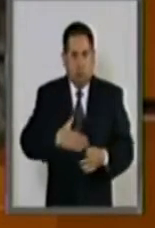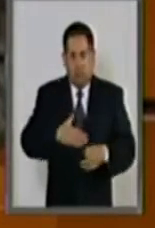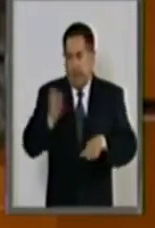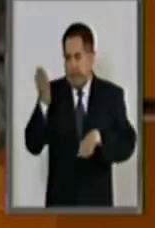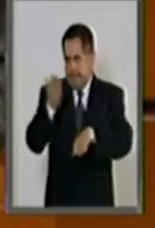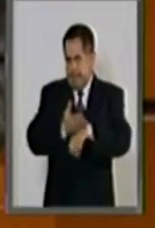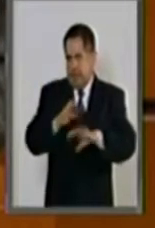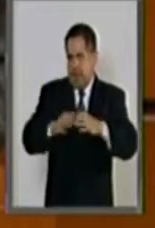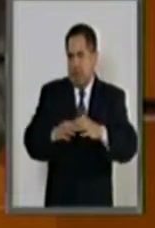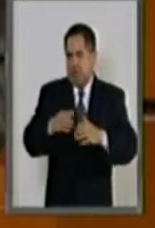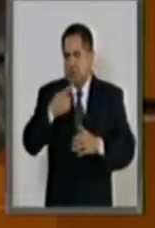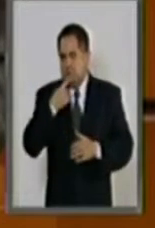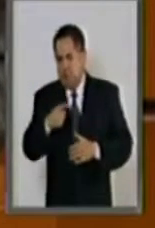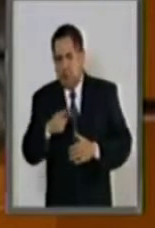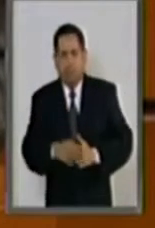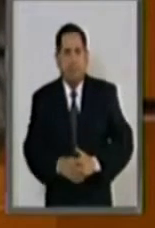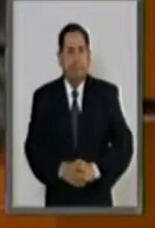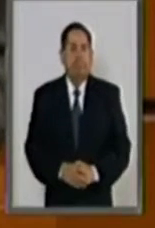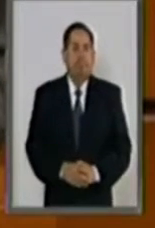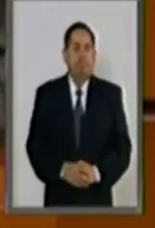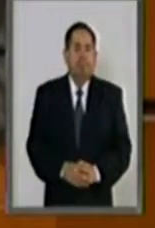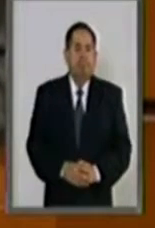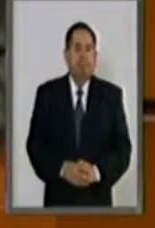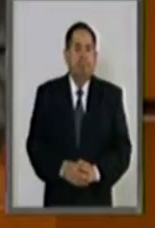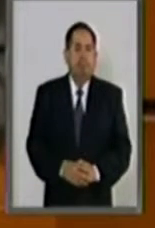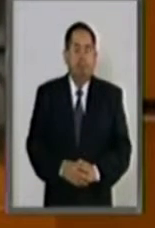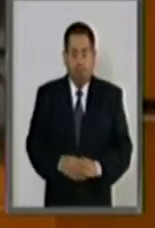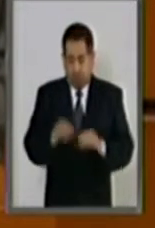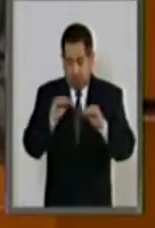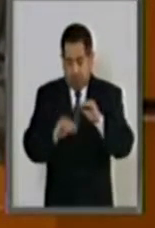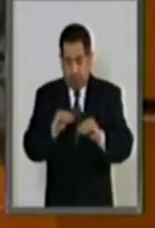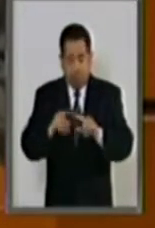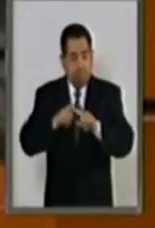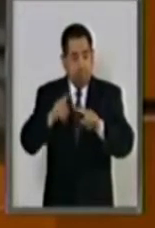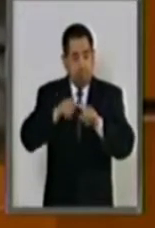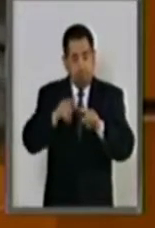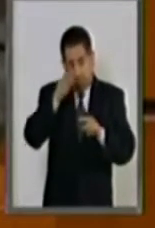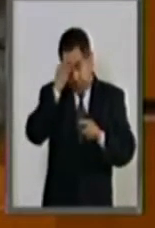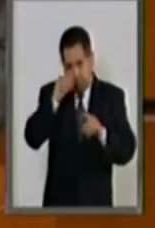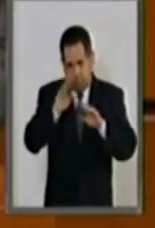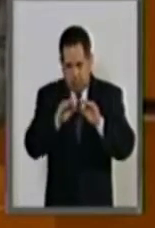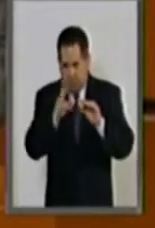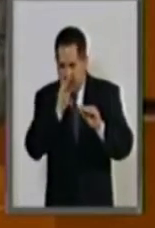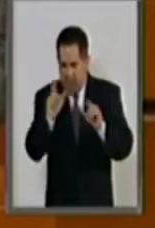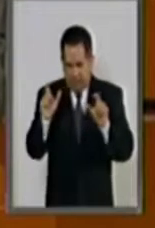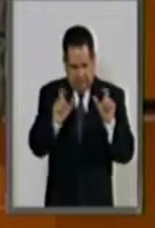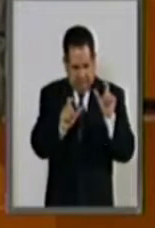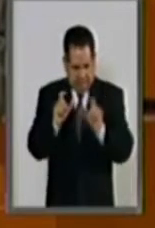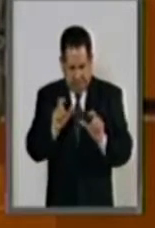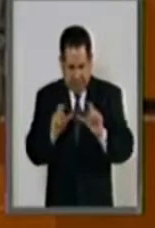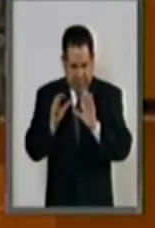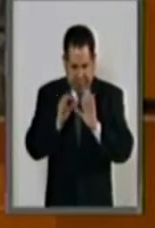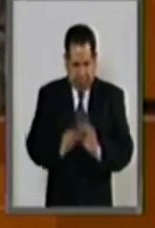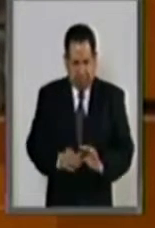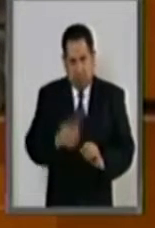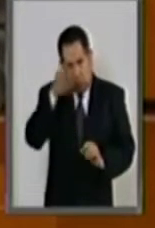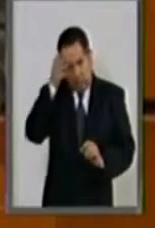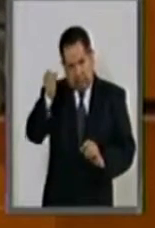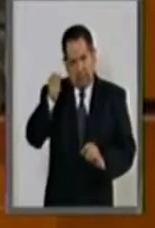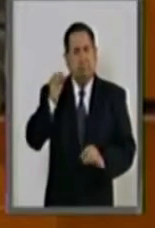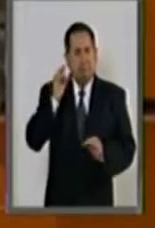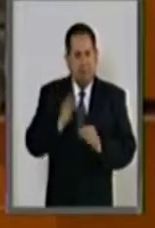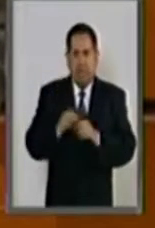penal acusatorio. Se armonizan términos y se precisan facultades de las partes